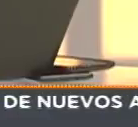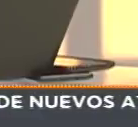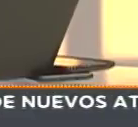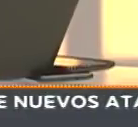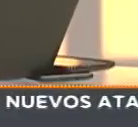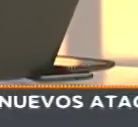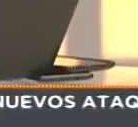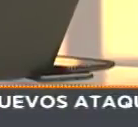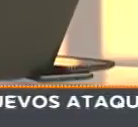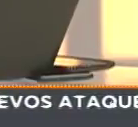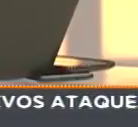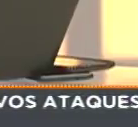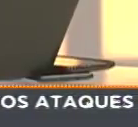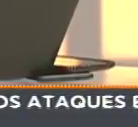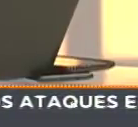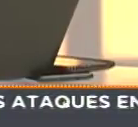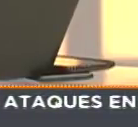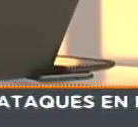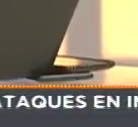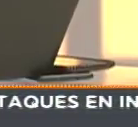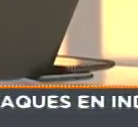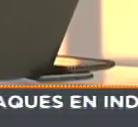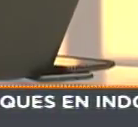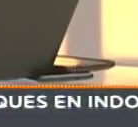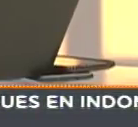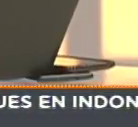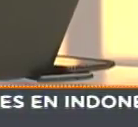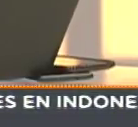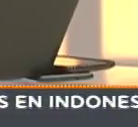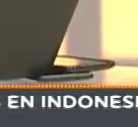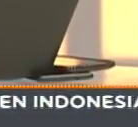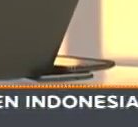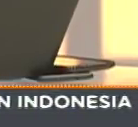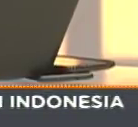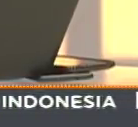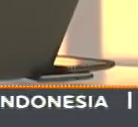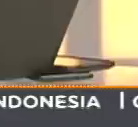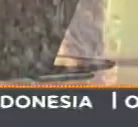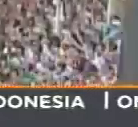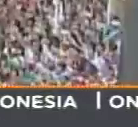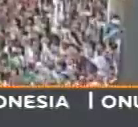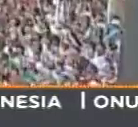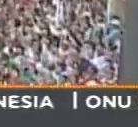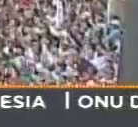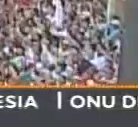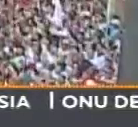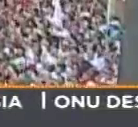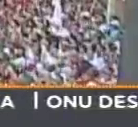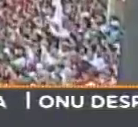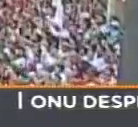viendo el consejo nacional electoral nos trasladamos a lara con esta compañera marie ange la pineda veamos